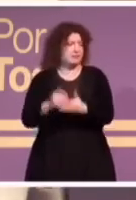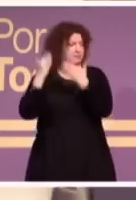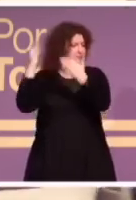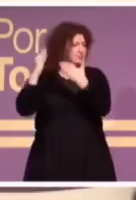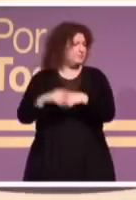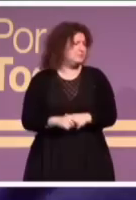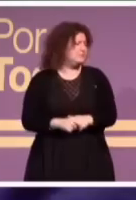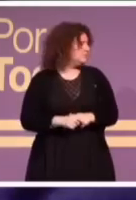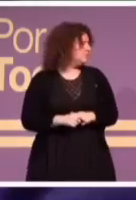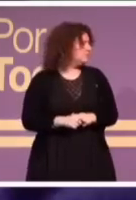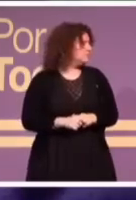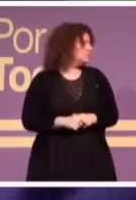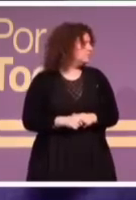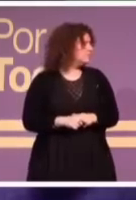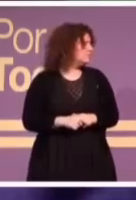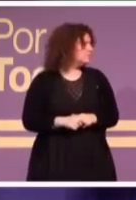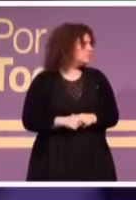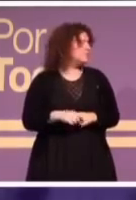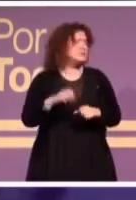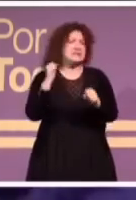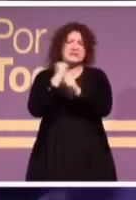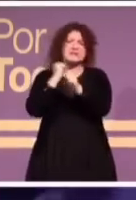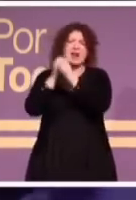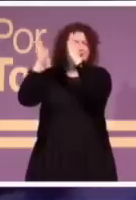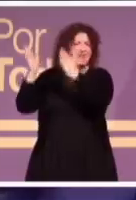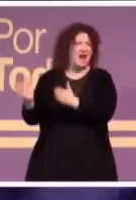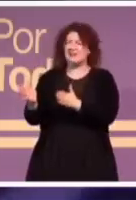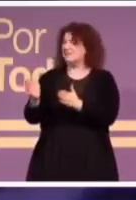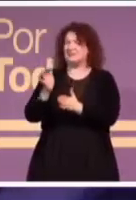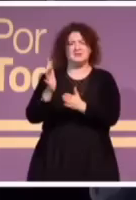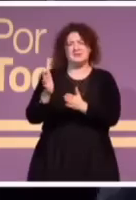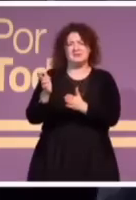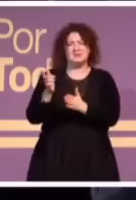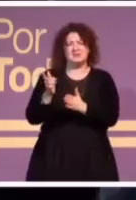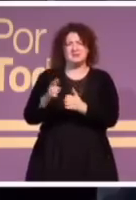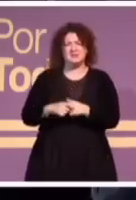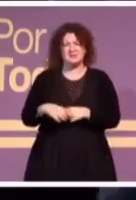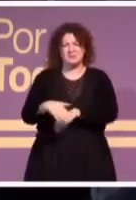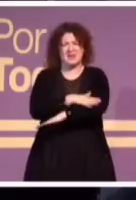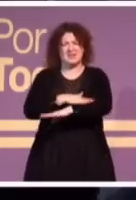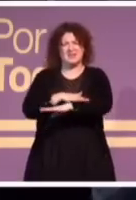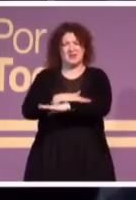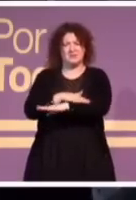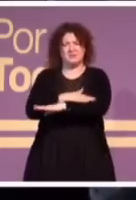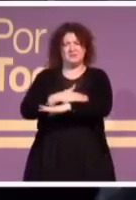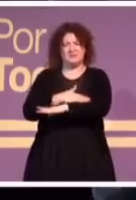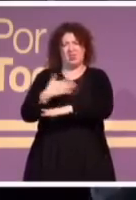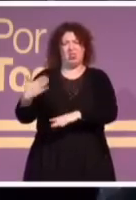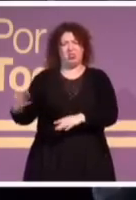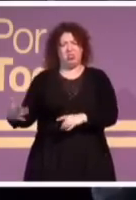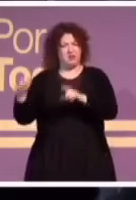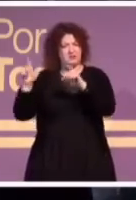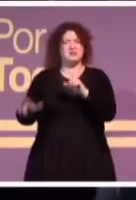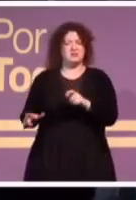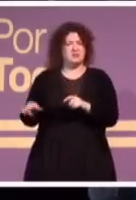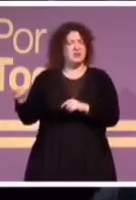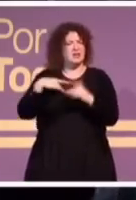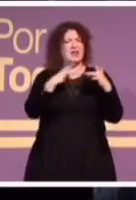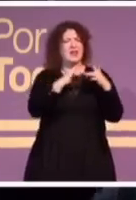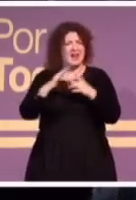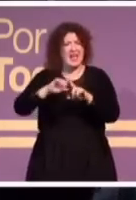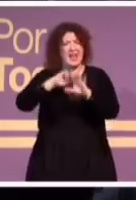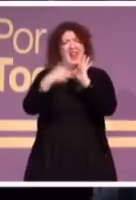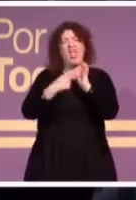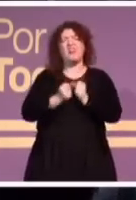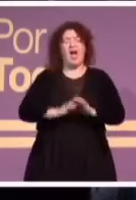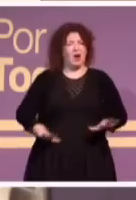Nadie ha querido recordar su trabajo, una ministra injustamente tratada, que lideró la ley del aborto,